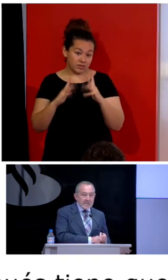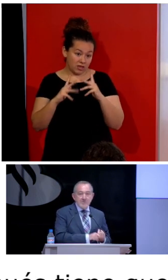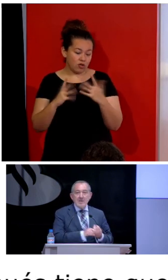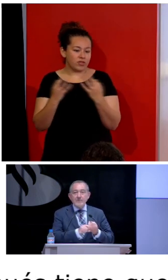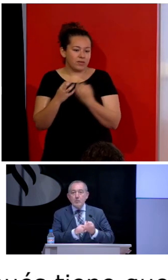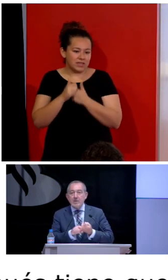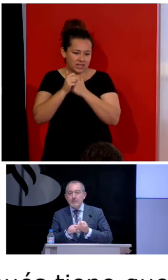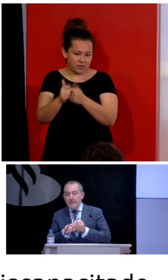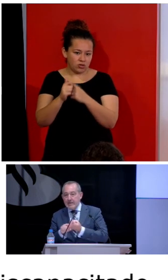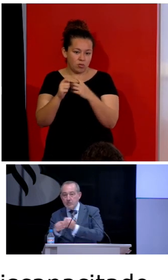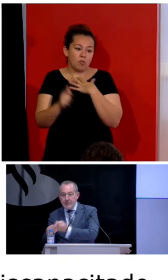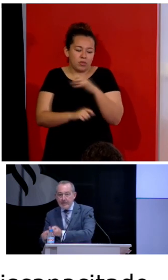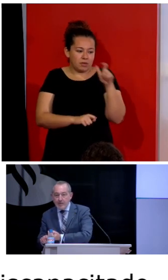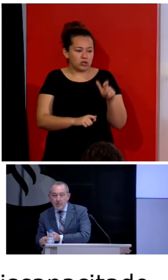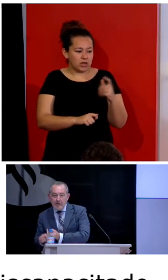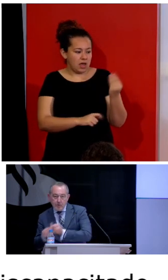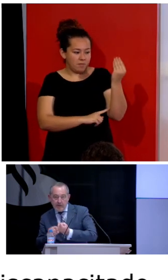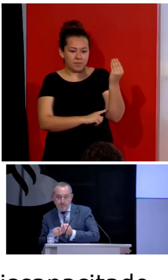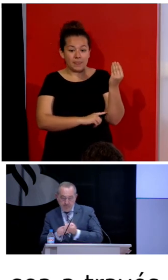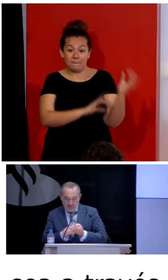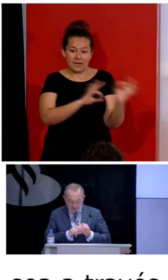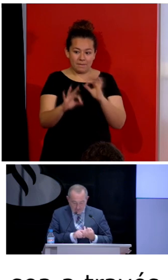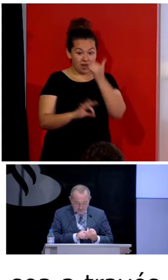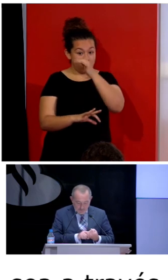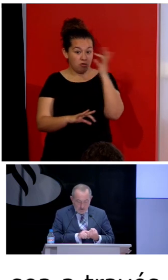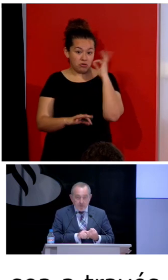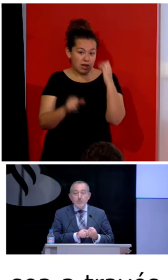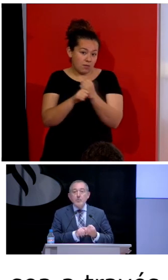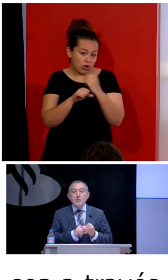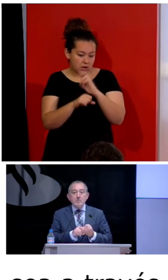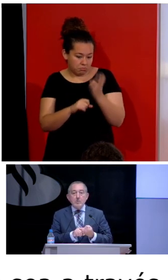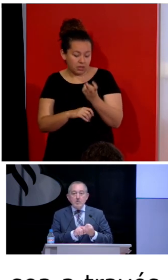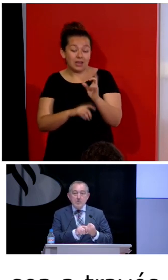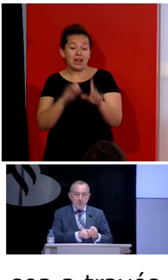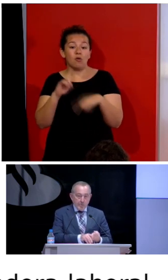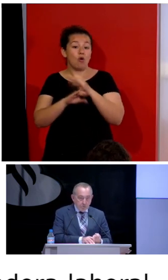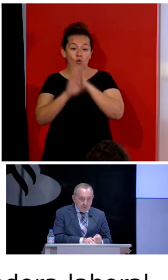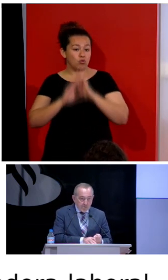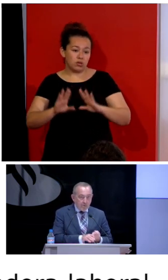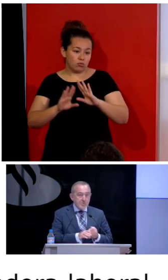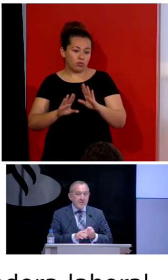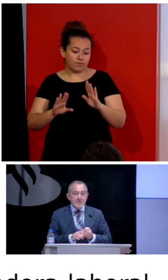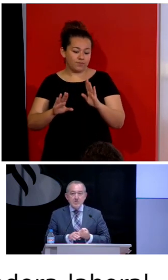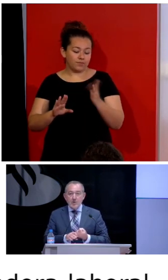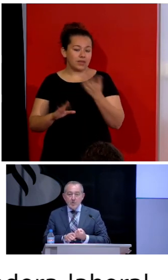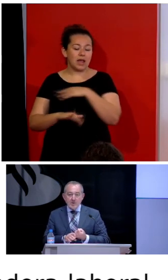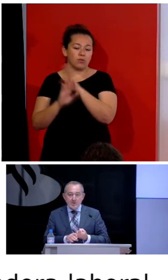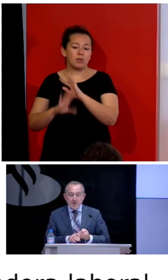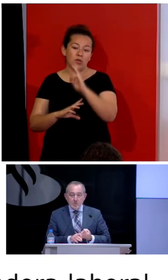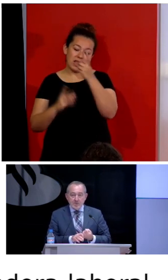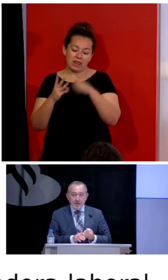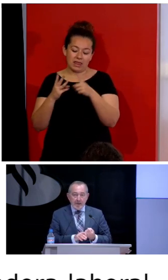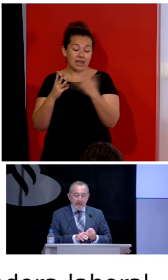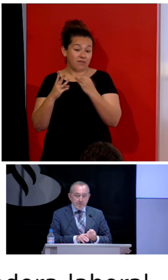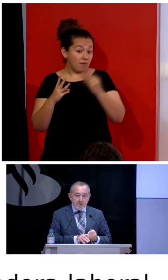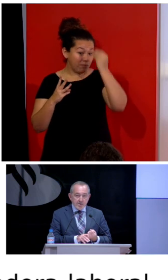a través de la figura del preparador o preparadora laboral, etc. Y por último, un tercer aspecto a cuidar y tener en